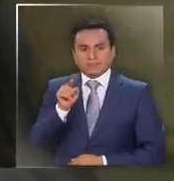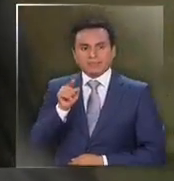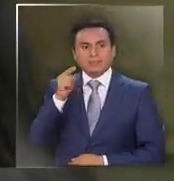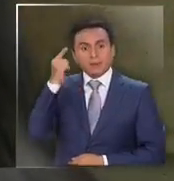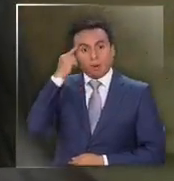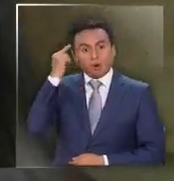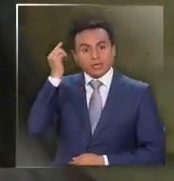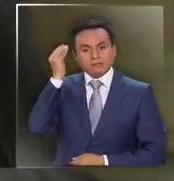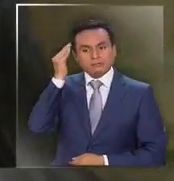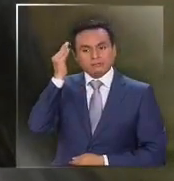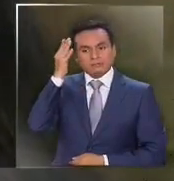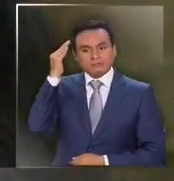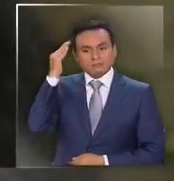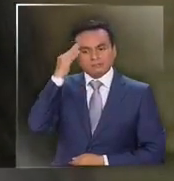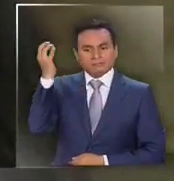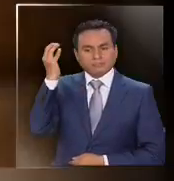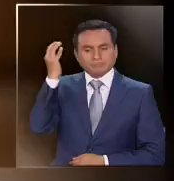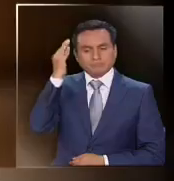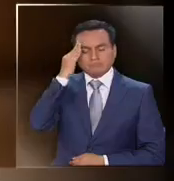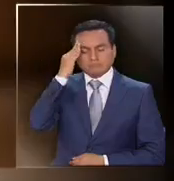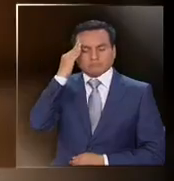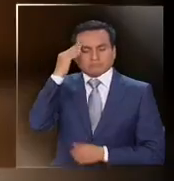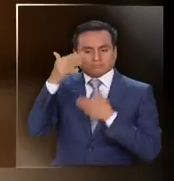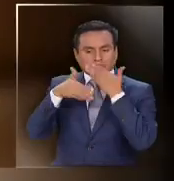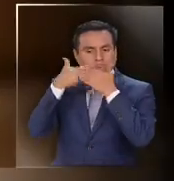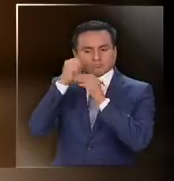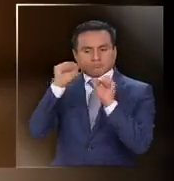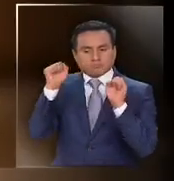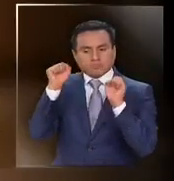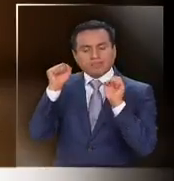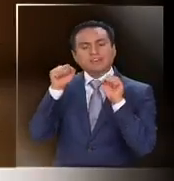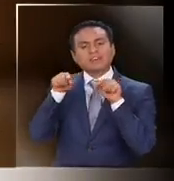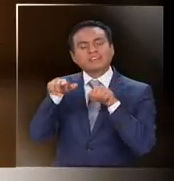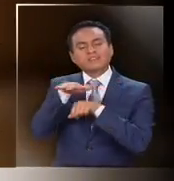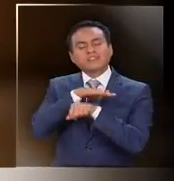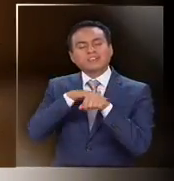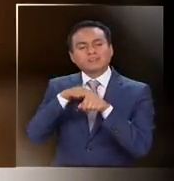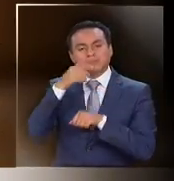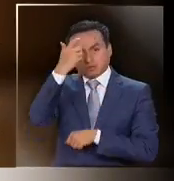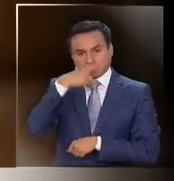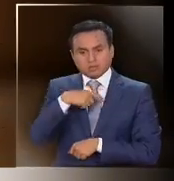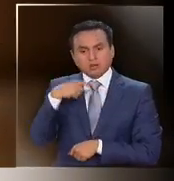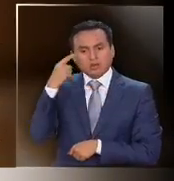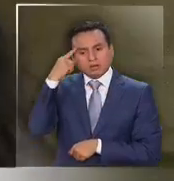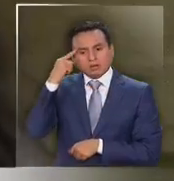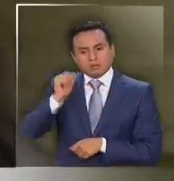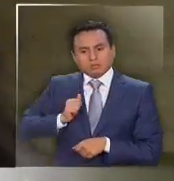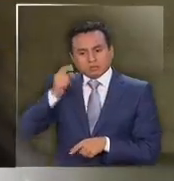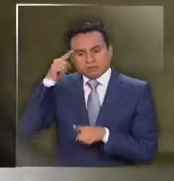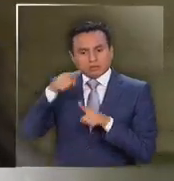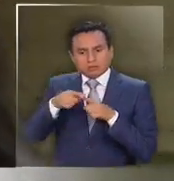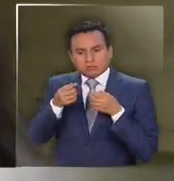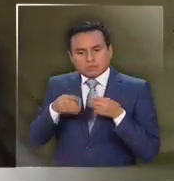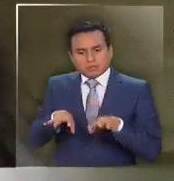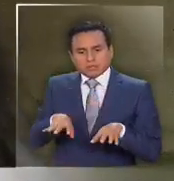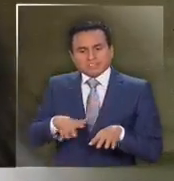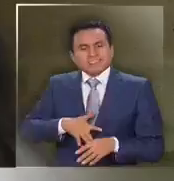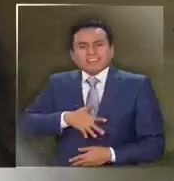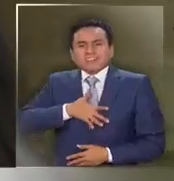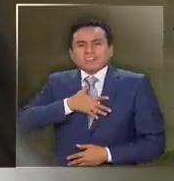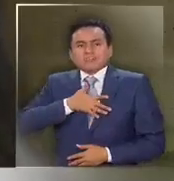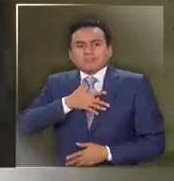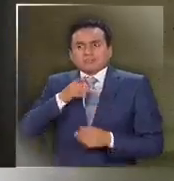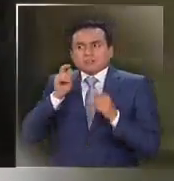la memoria no pueda consolidarse. Y en esta circunstancia la persona también pierde la voluntad. Se pierde esa sensación